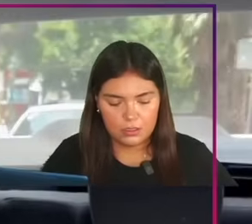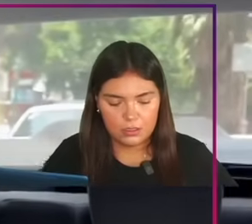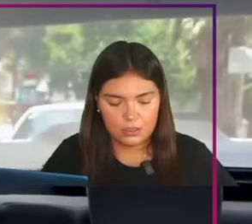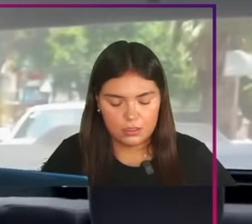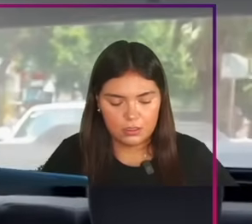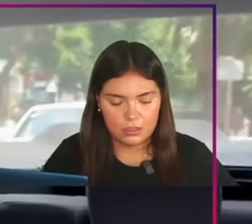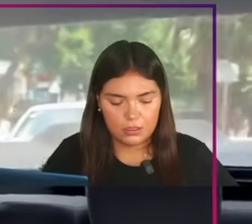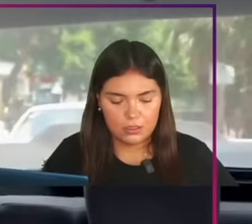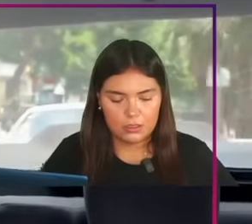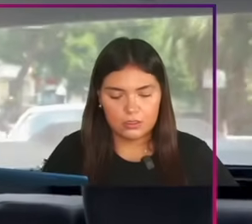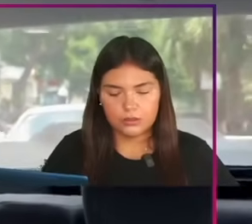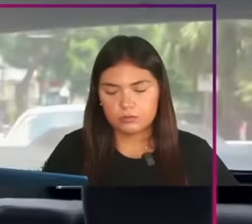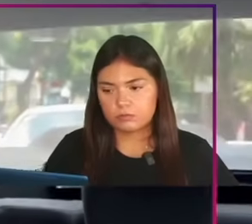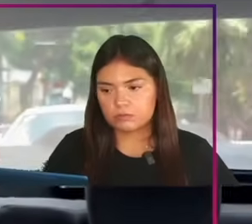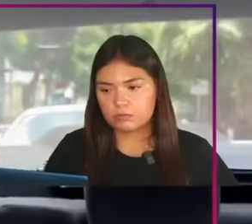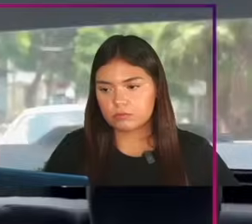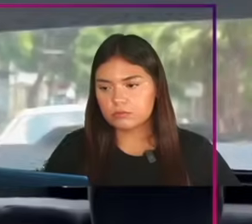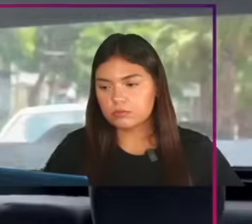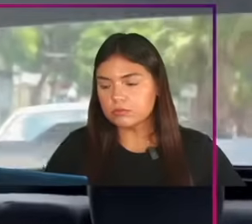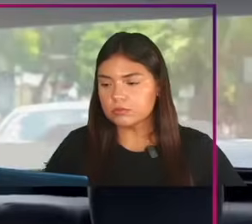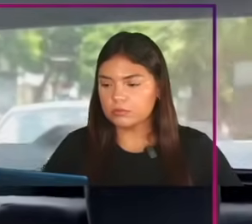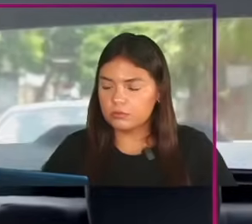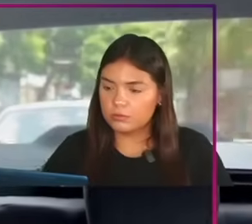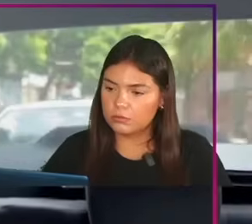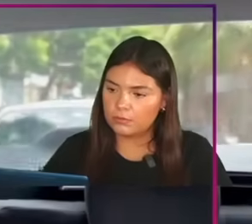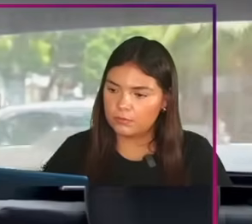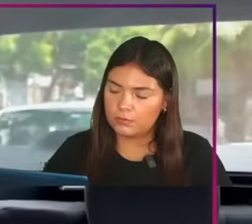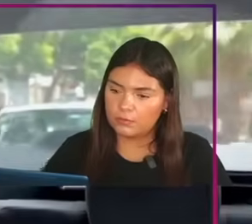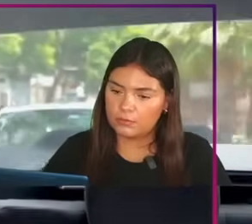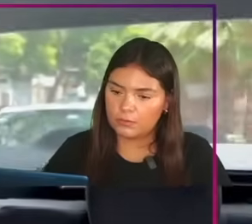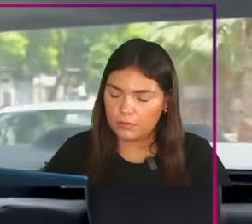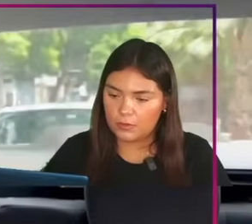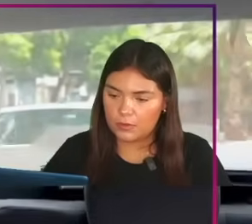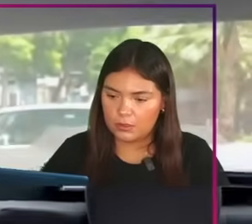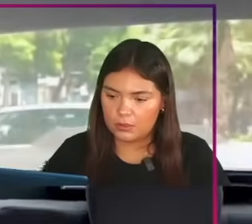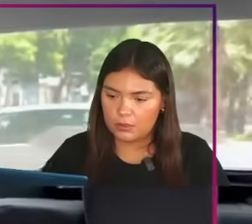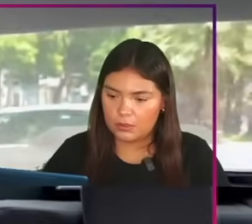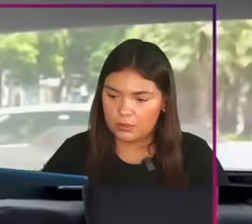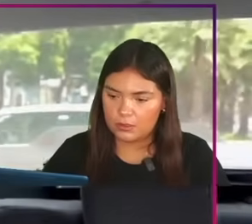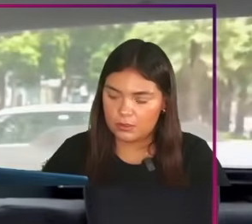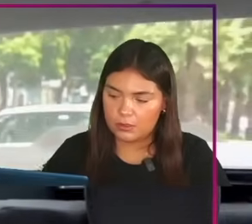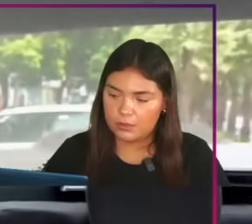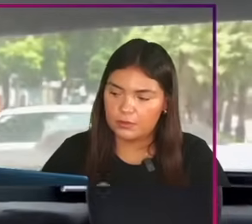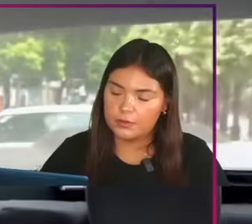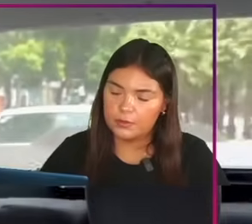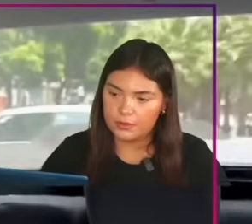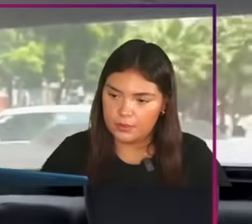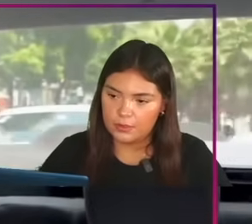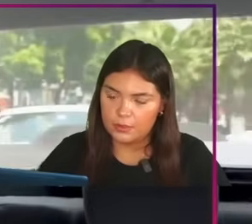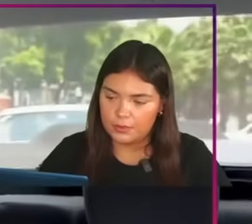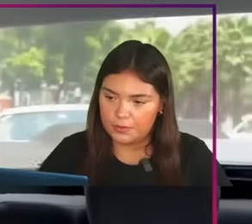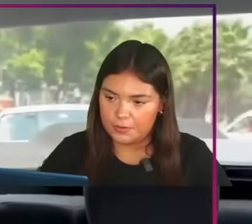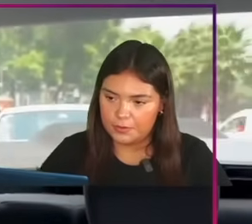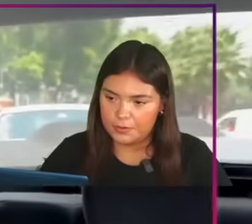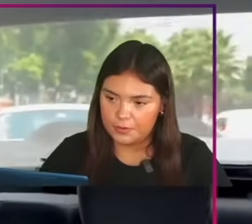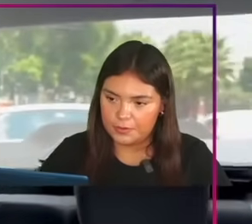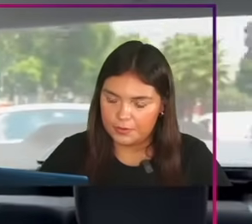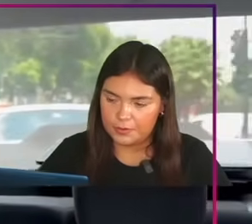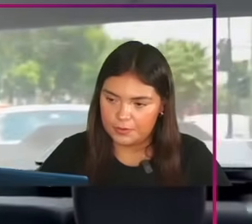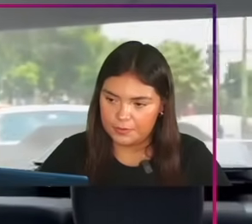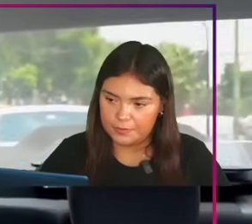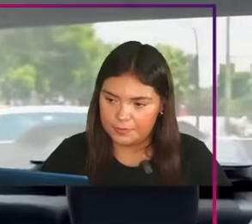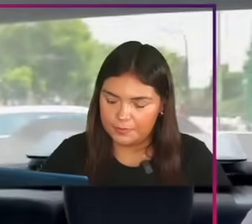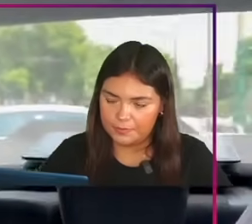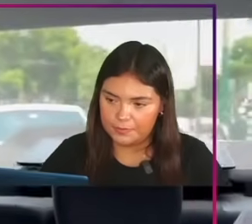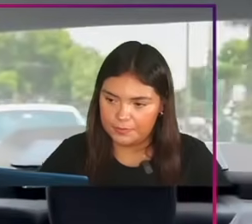esperando compañeros y compañeras electos diputados senadores y otros compañeros y